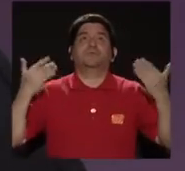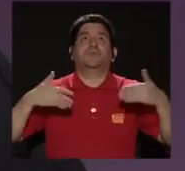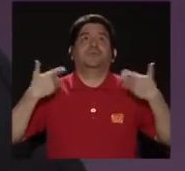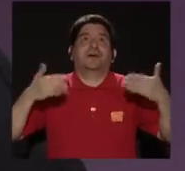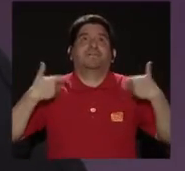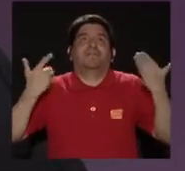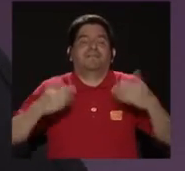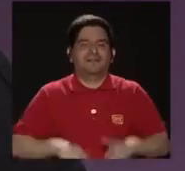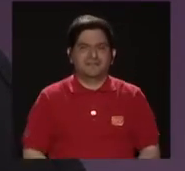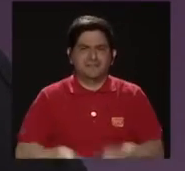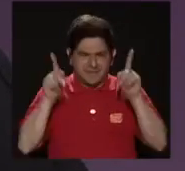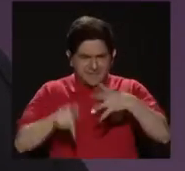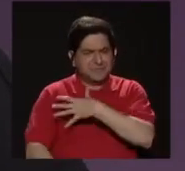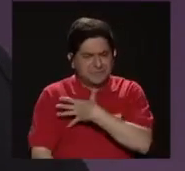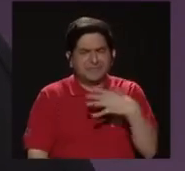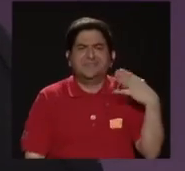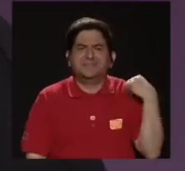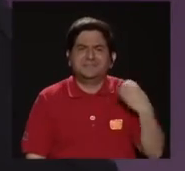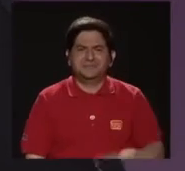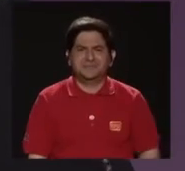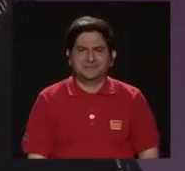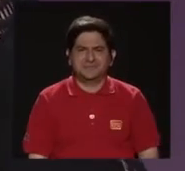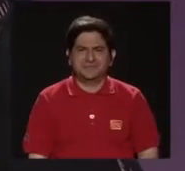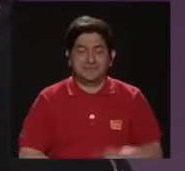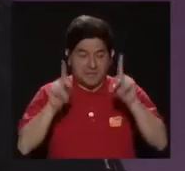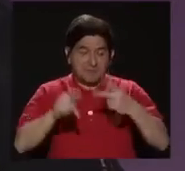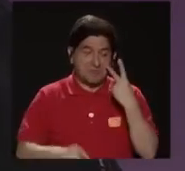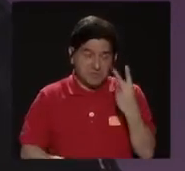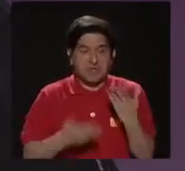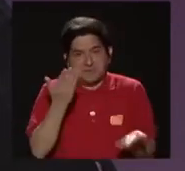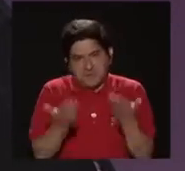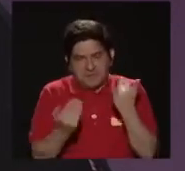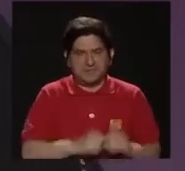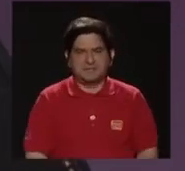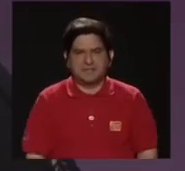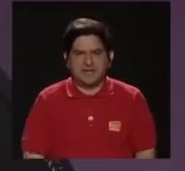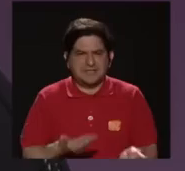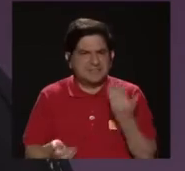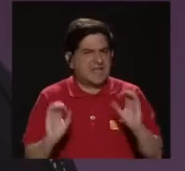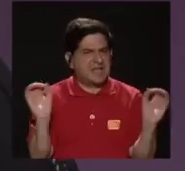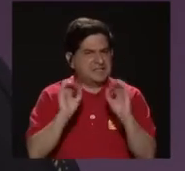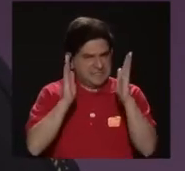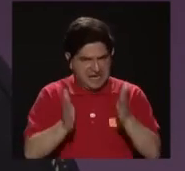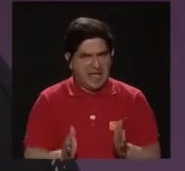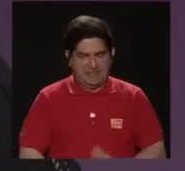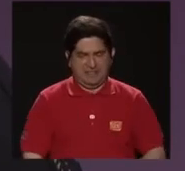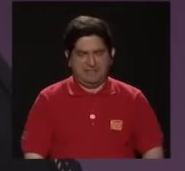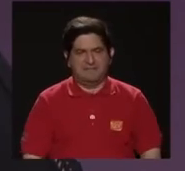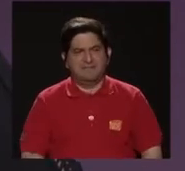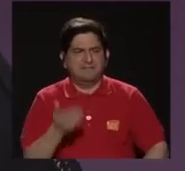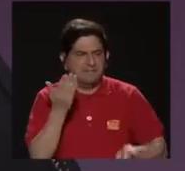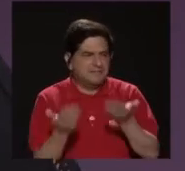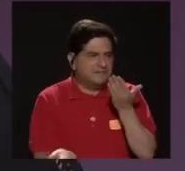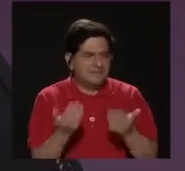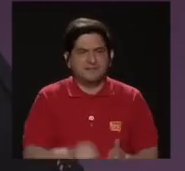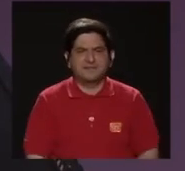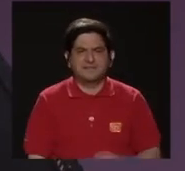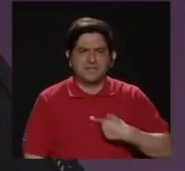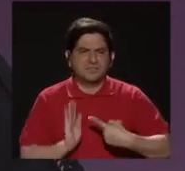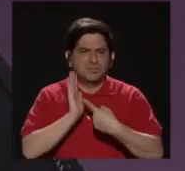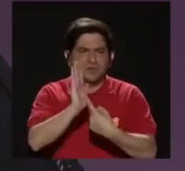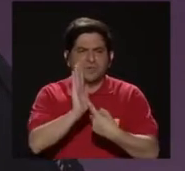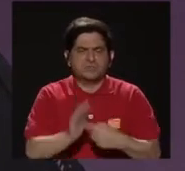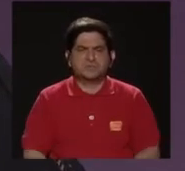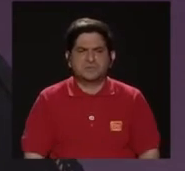yo creo que a la gente le gusta mucho, por lo menos la gente que la ha visto, ¿verdad? Que no es casi nadie, o sea, la he presentado nada